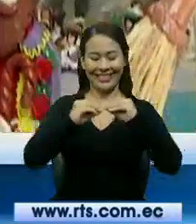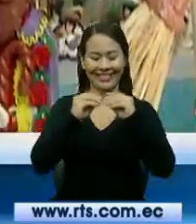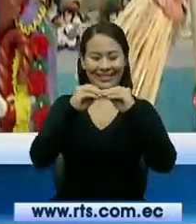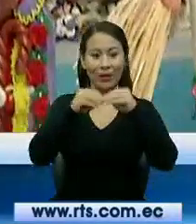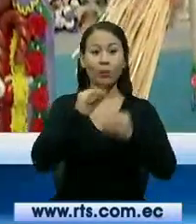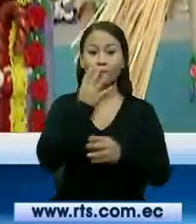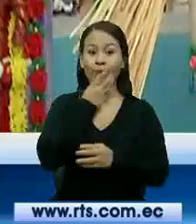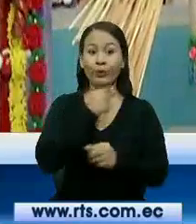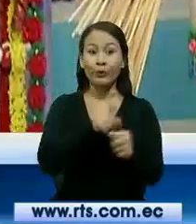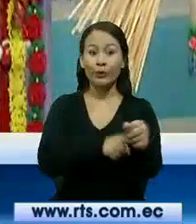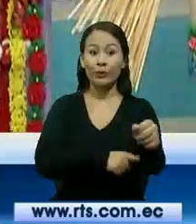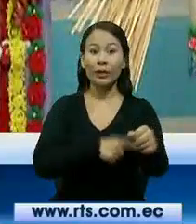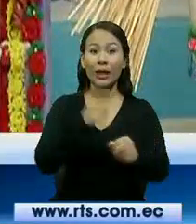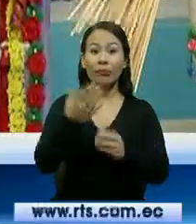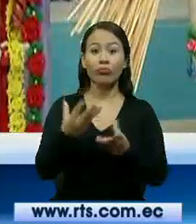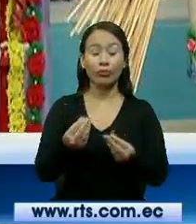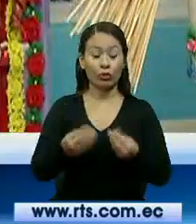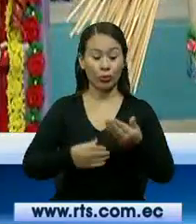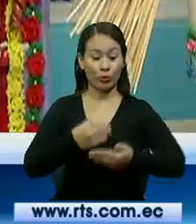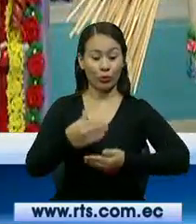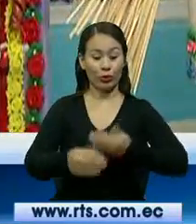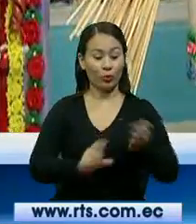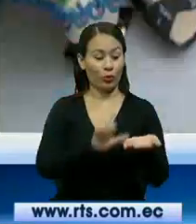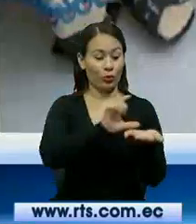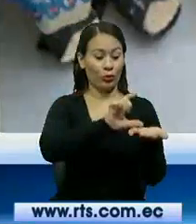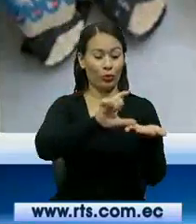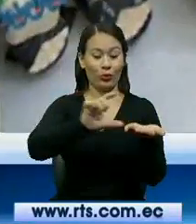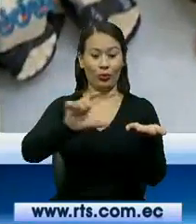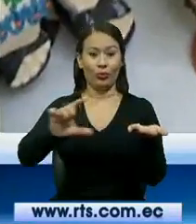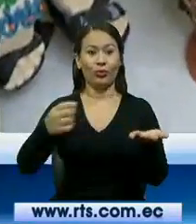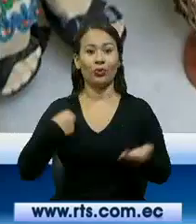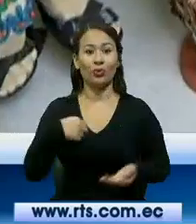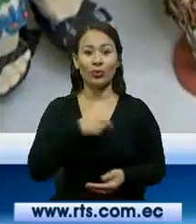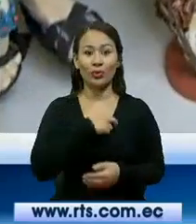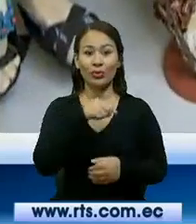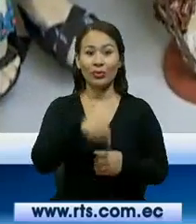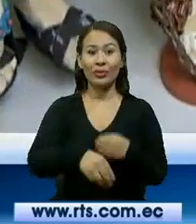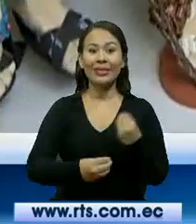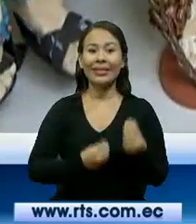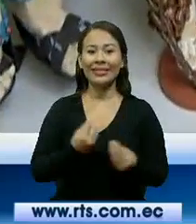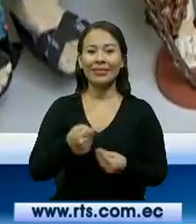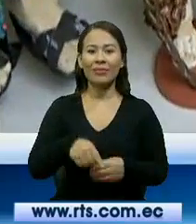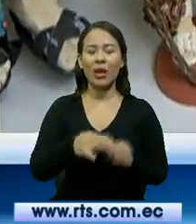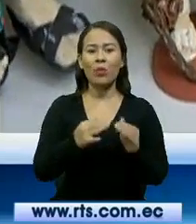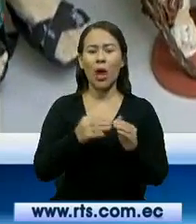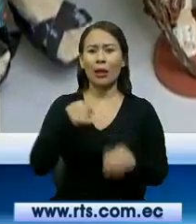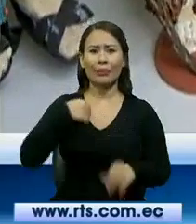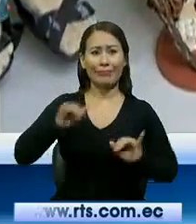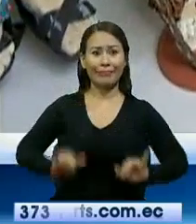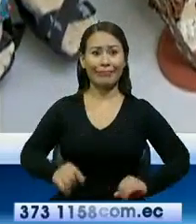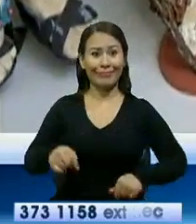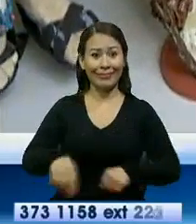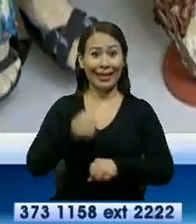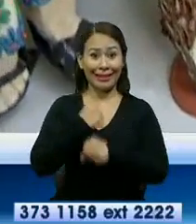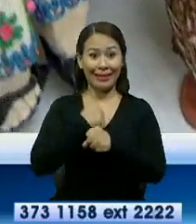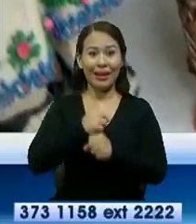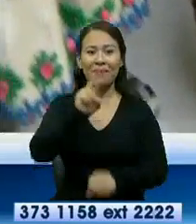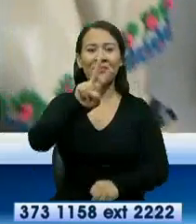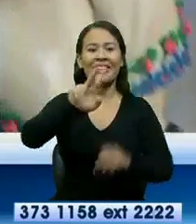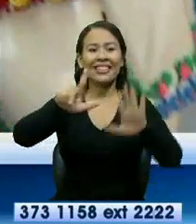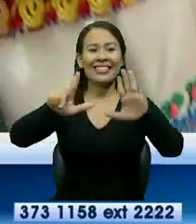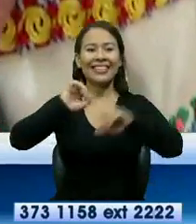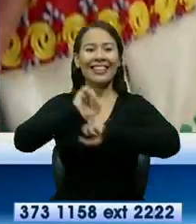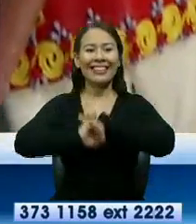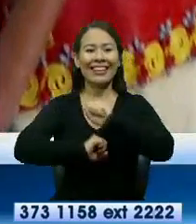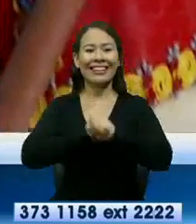somos productores progresistas de mazapán Calderón que ya estamos aquí ubicados como 27 años le tenemos aquí como